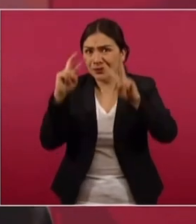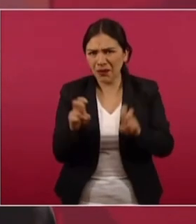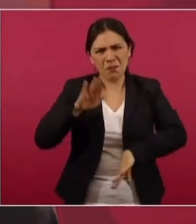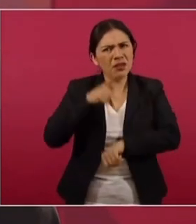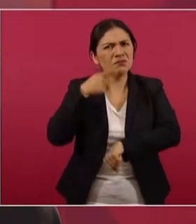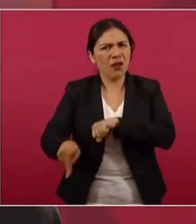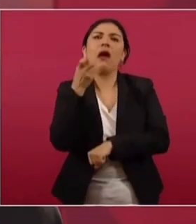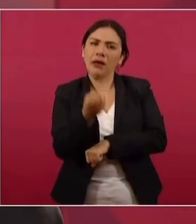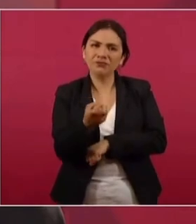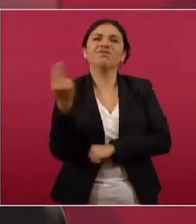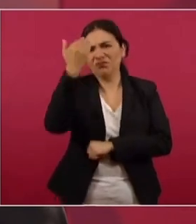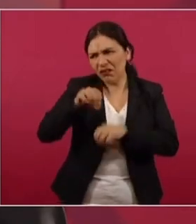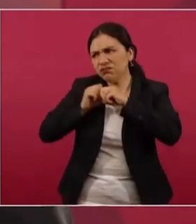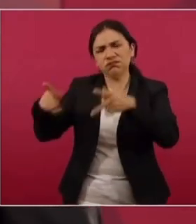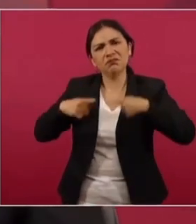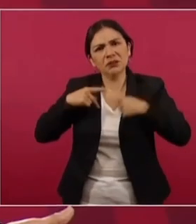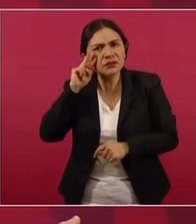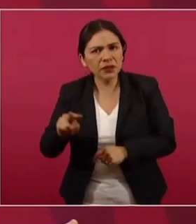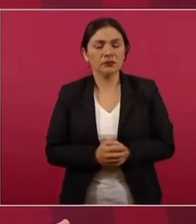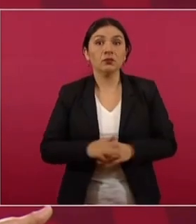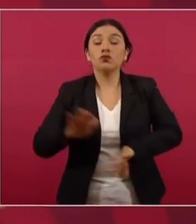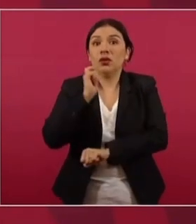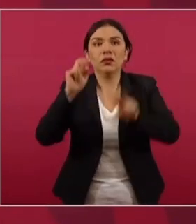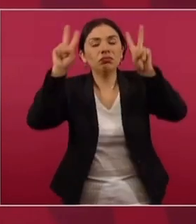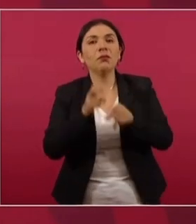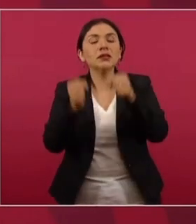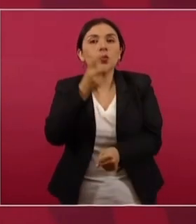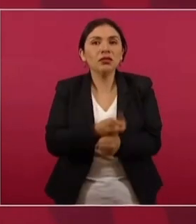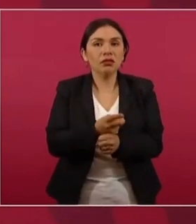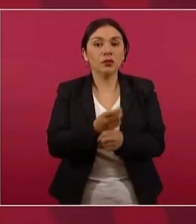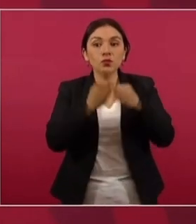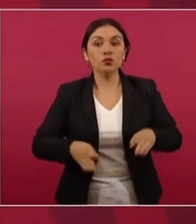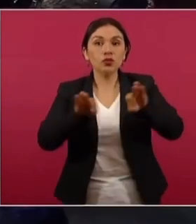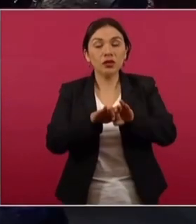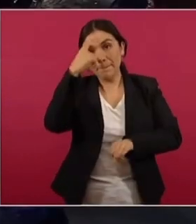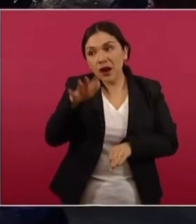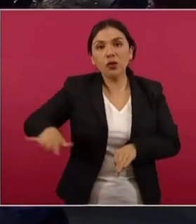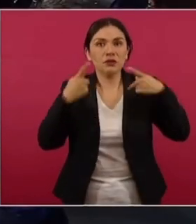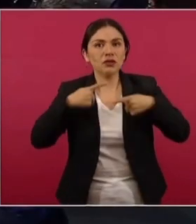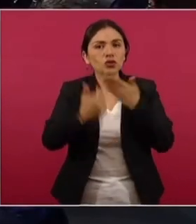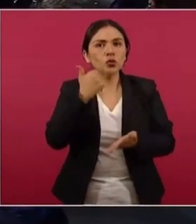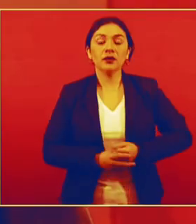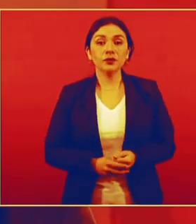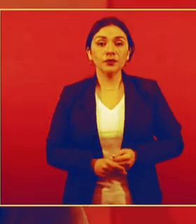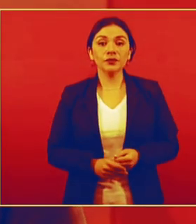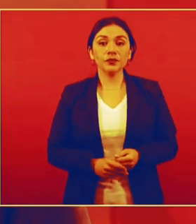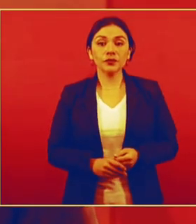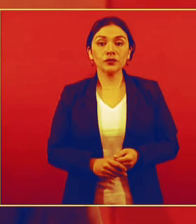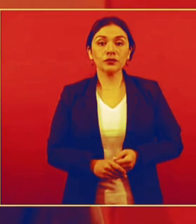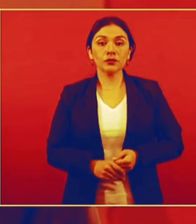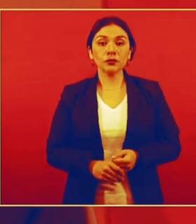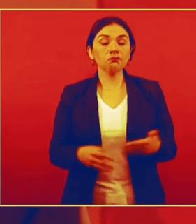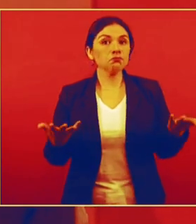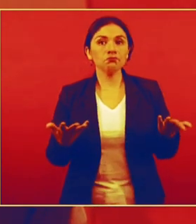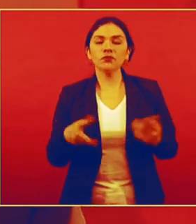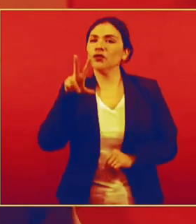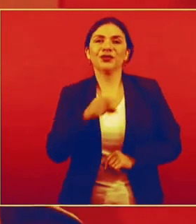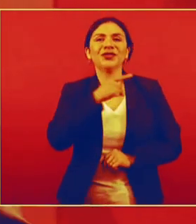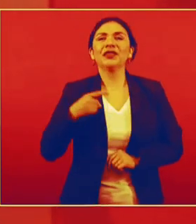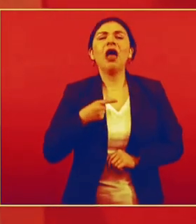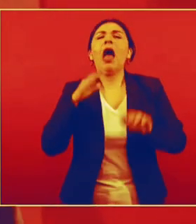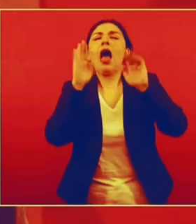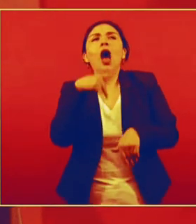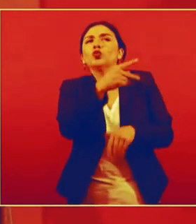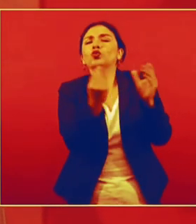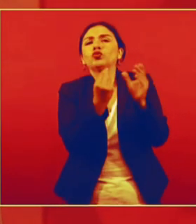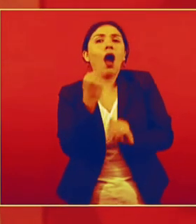tanto. Porque estamos hablando de la seguridad de los ciudadanos y de la seguridad nacional. Entonces, nada de que es un asunto